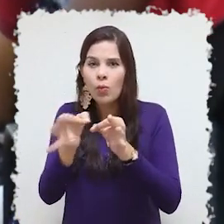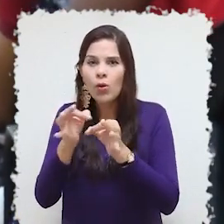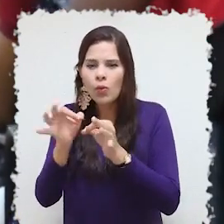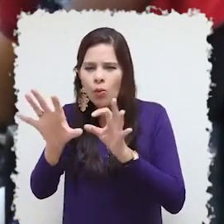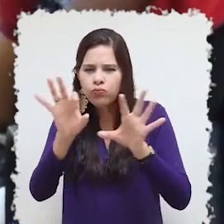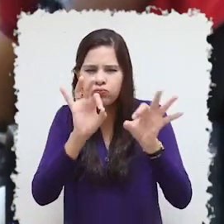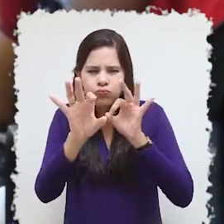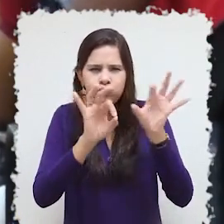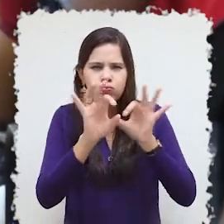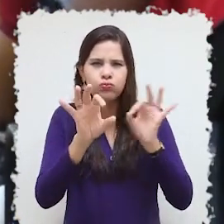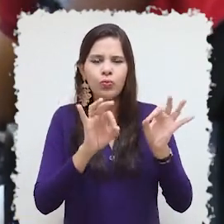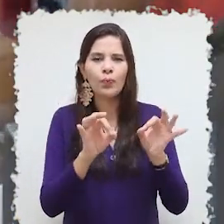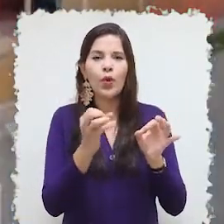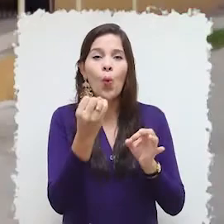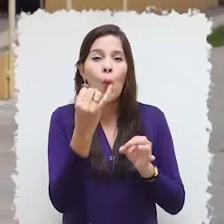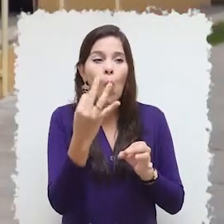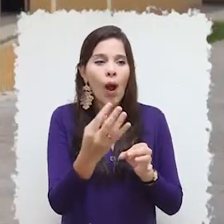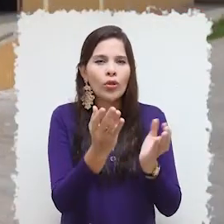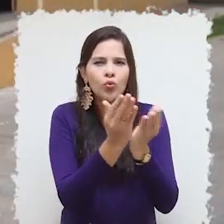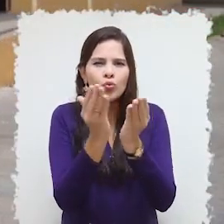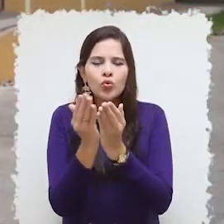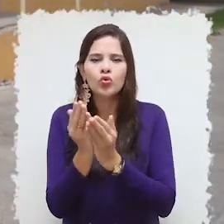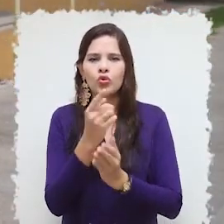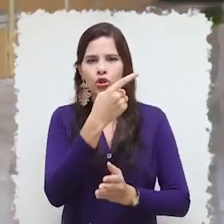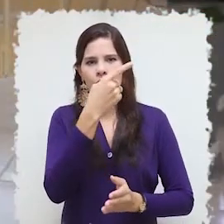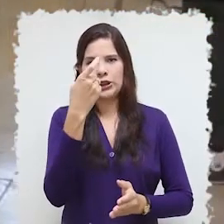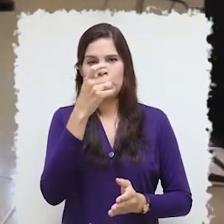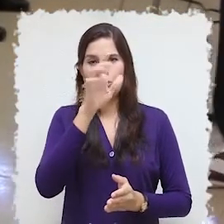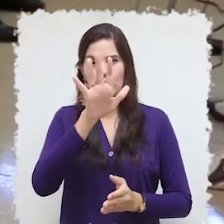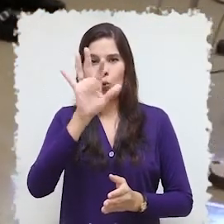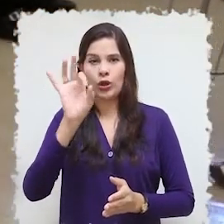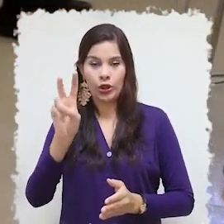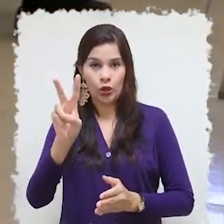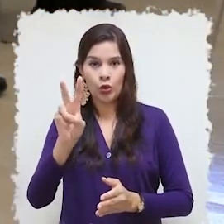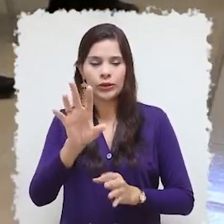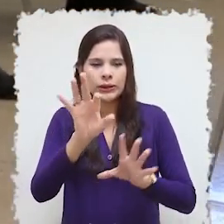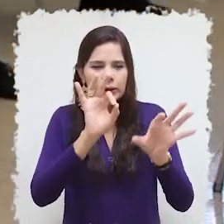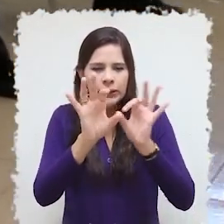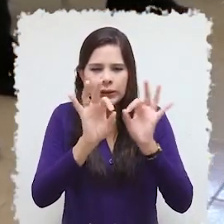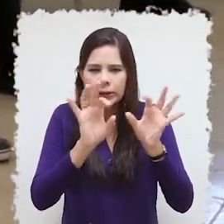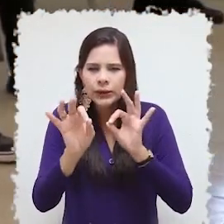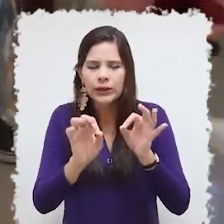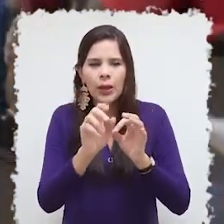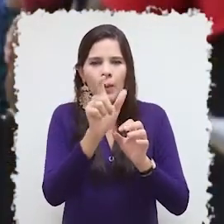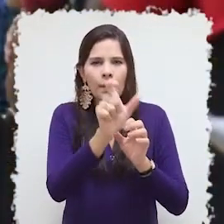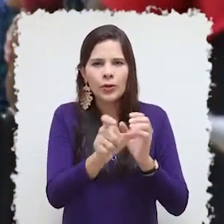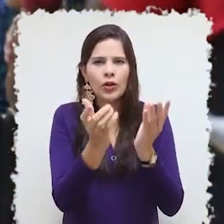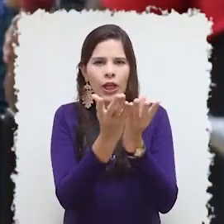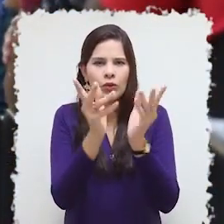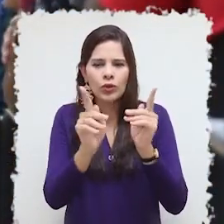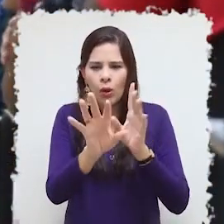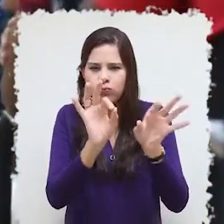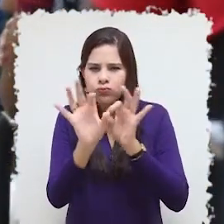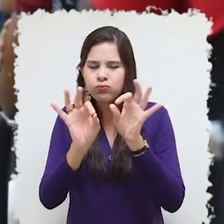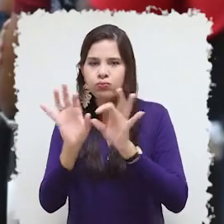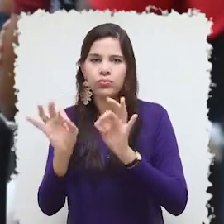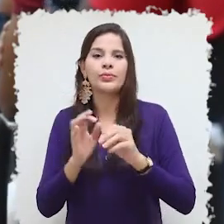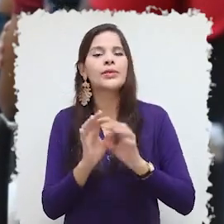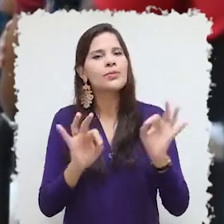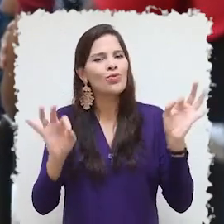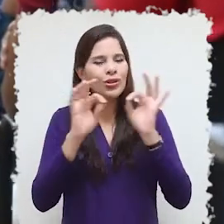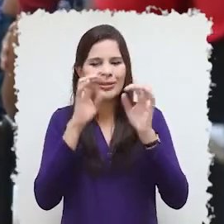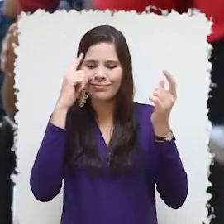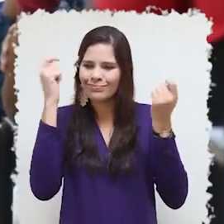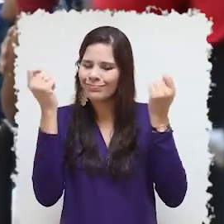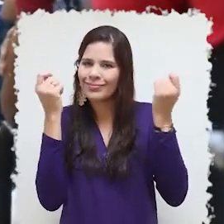de cada una de las 152 instituciones educativas. Ustedes son lo mejor de lo que se puede hacer en las condiciones que tiene el Magdalena. Esas son, pero las tenemos